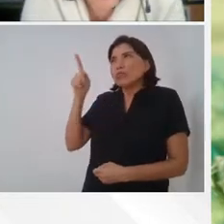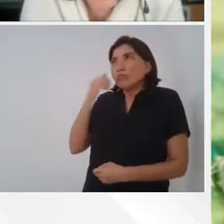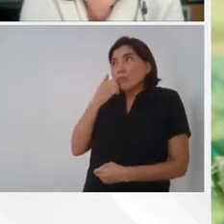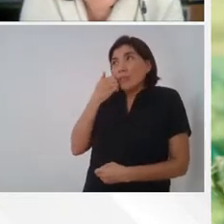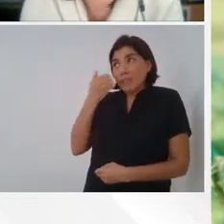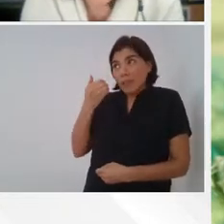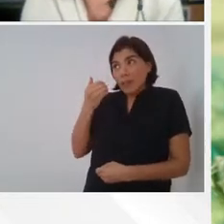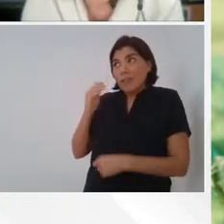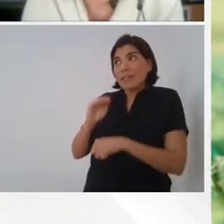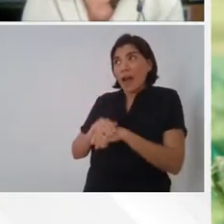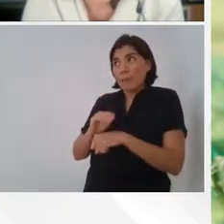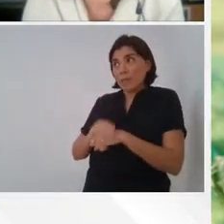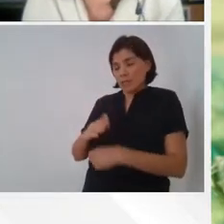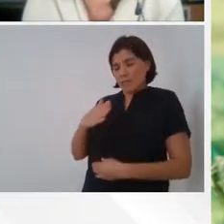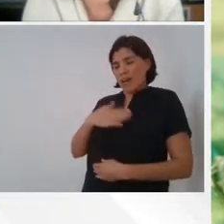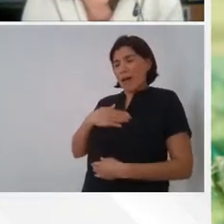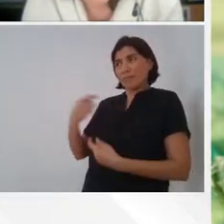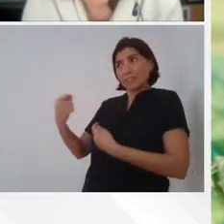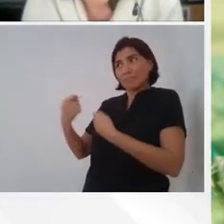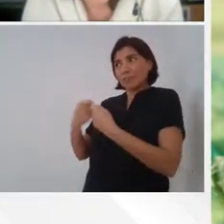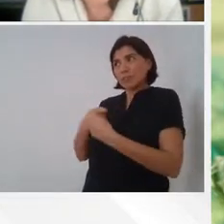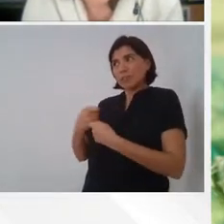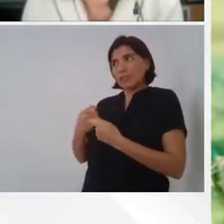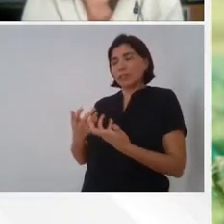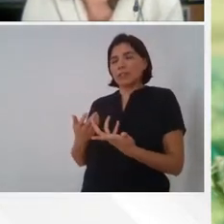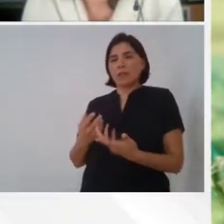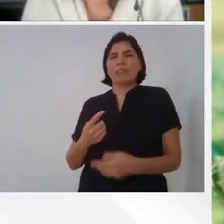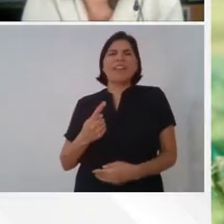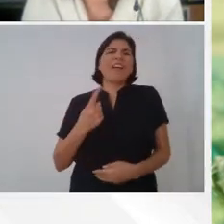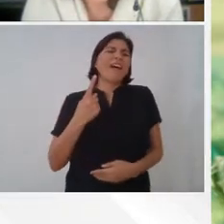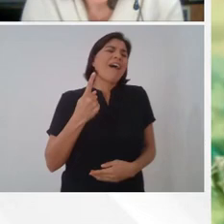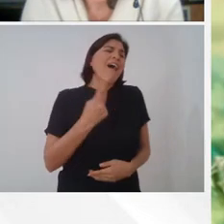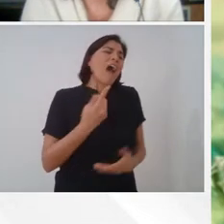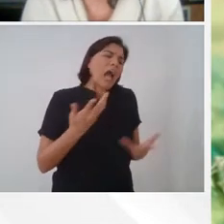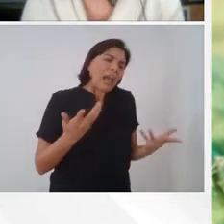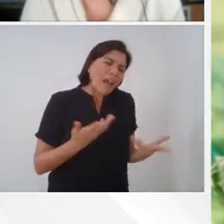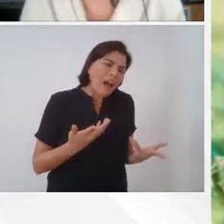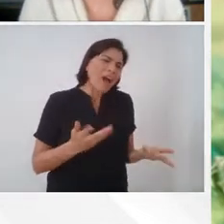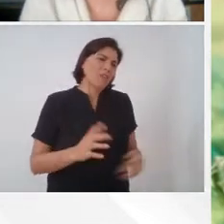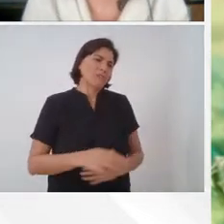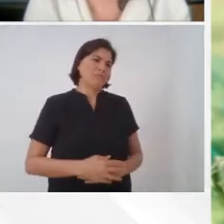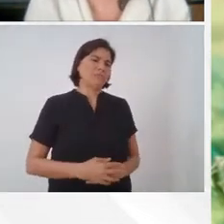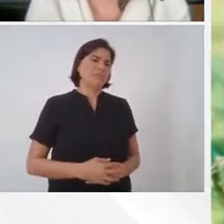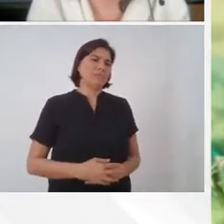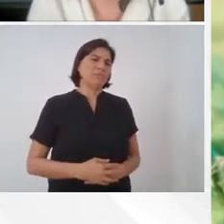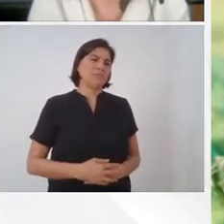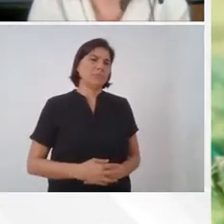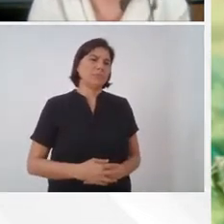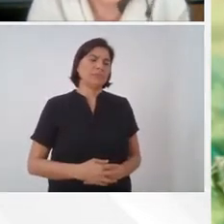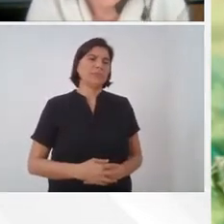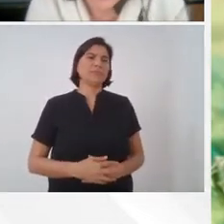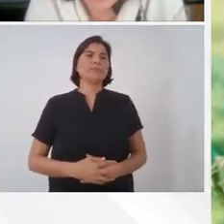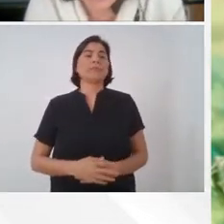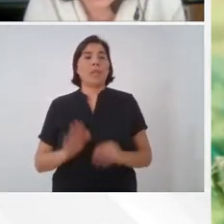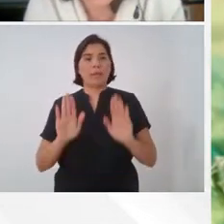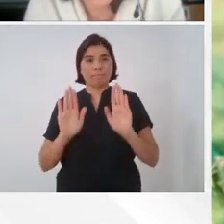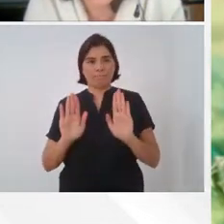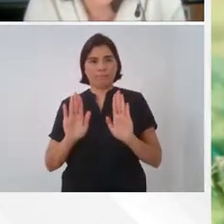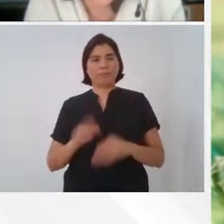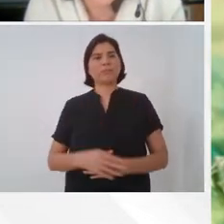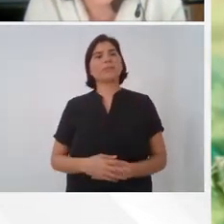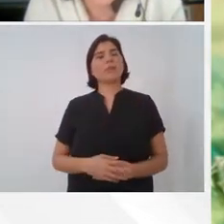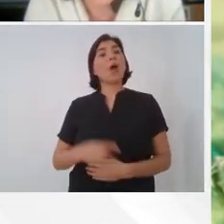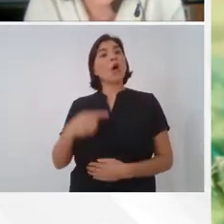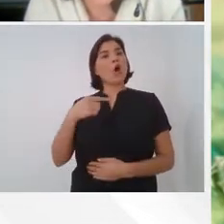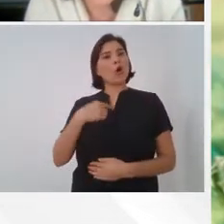¿Qué hay que hacer?, dijo el principito. ¿Sí? Y aquí yo quiero preguntarles a ustedes y que me contesten